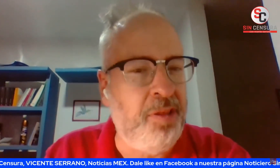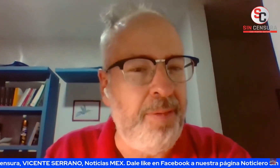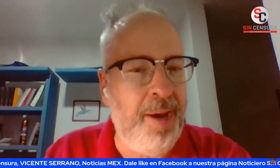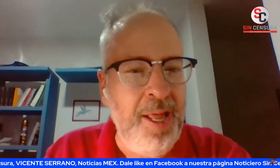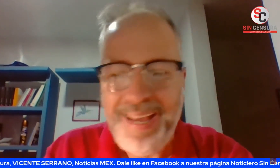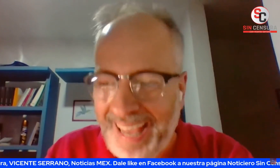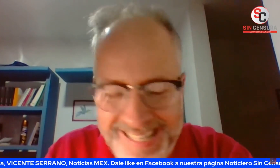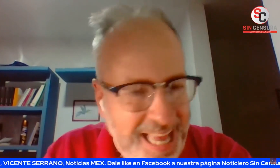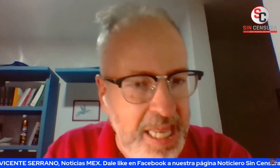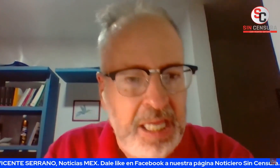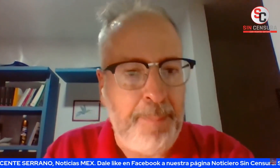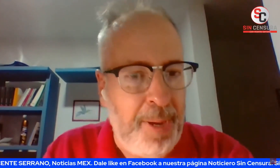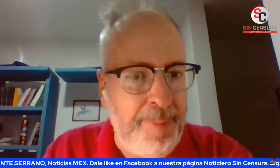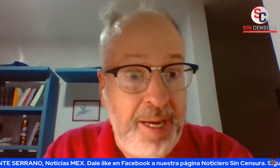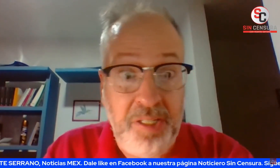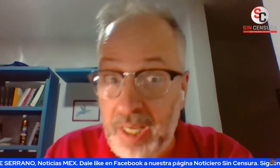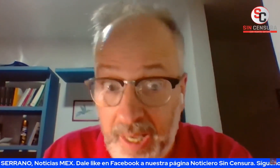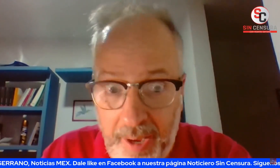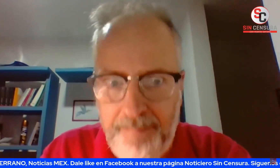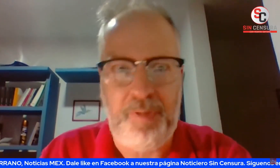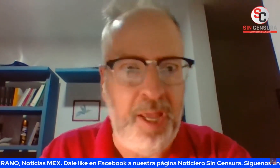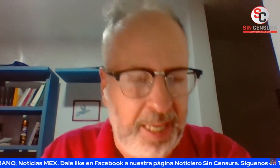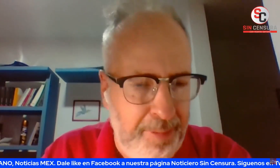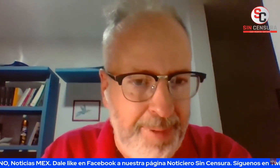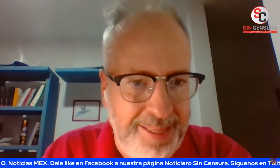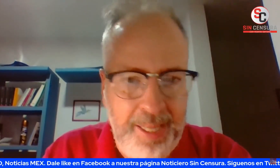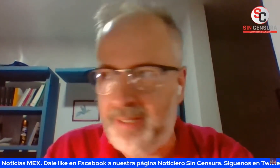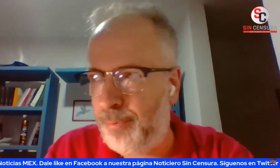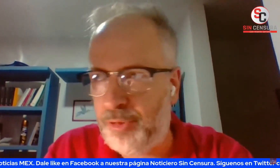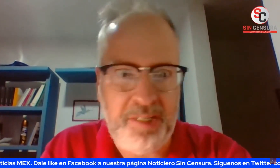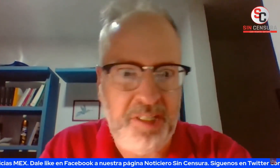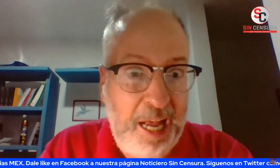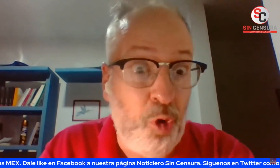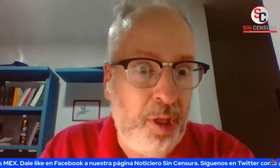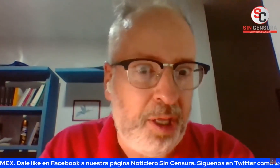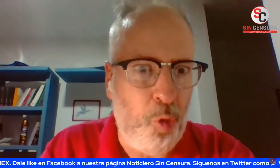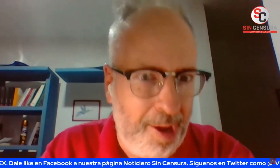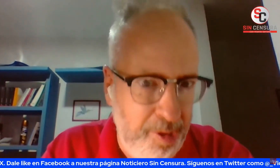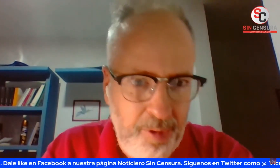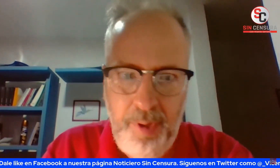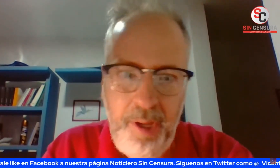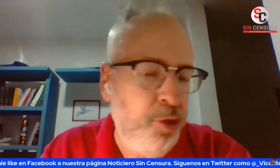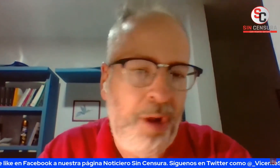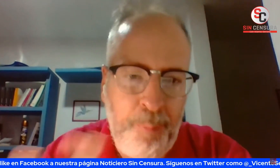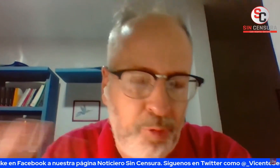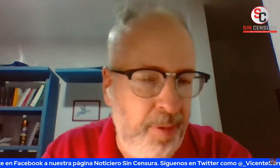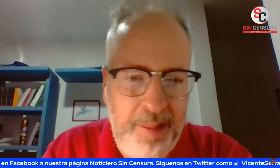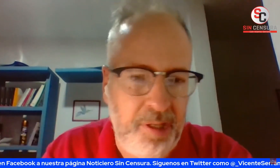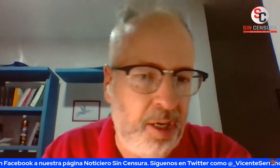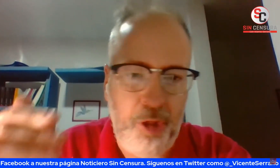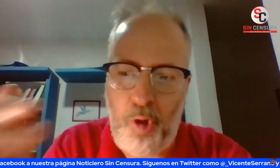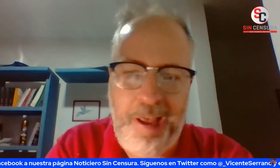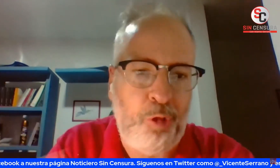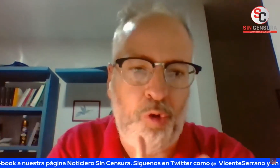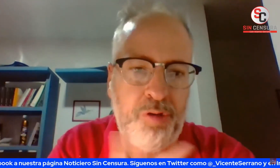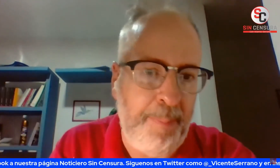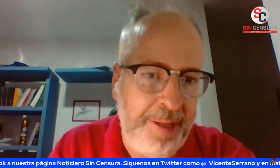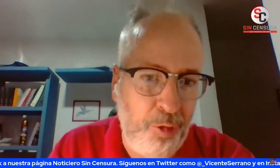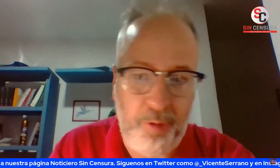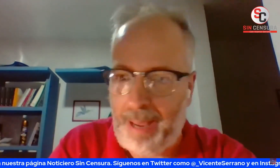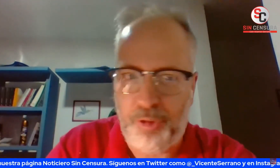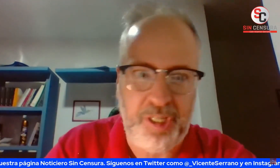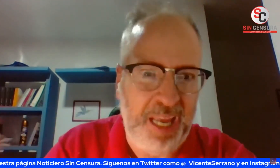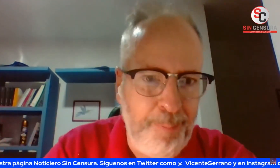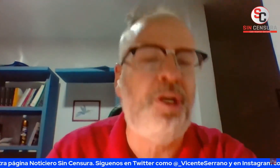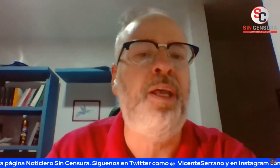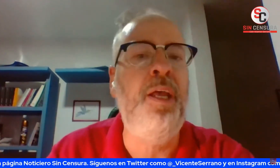energía colectiva que está ahí, que permanece, y que increíblemente estamos casi llegando al 5º año. Esto era imposible antes, al 5º año ya todo estaba